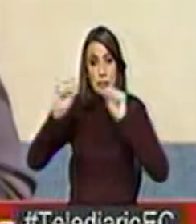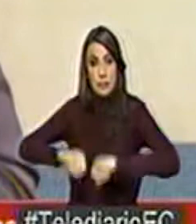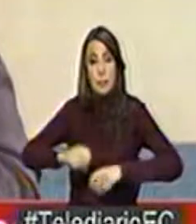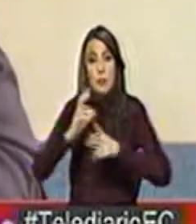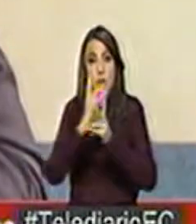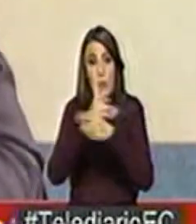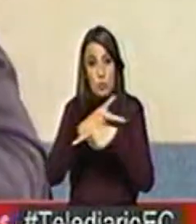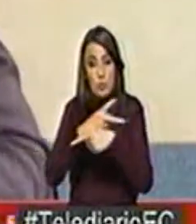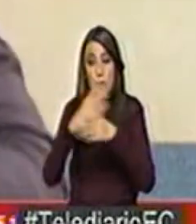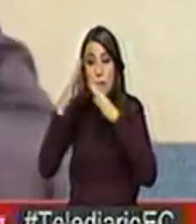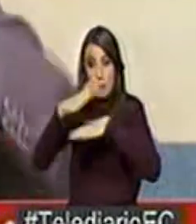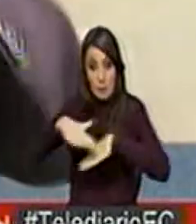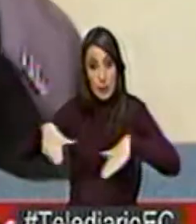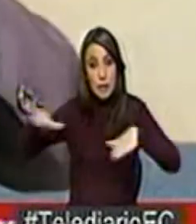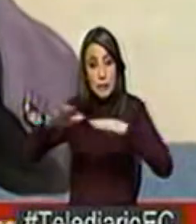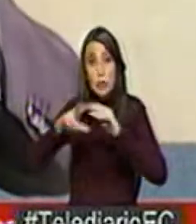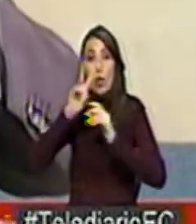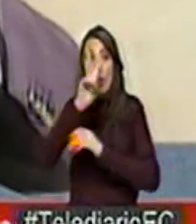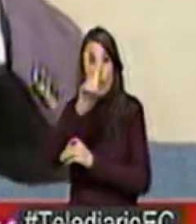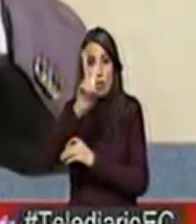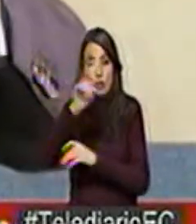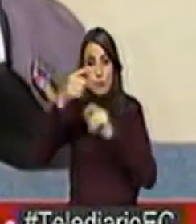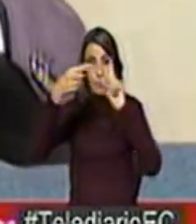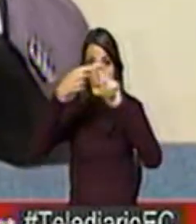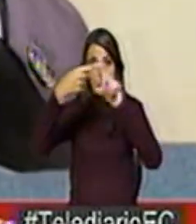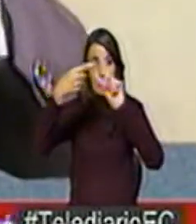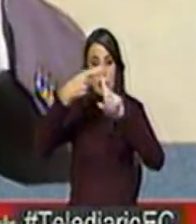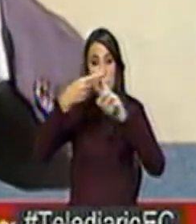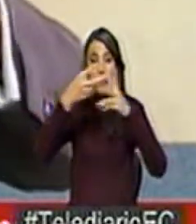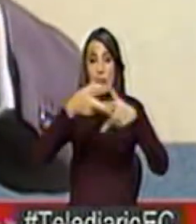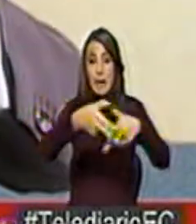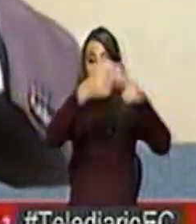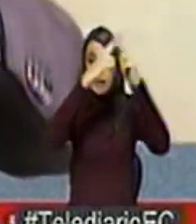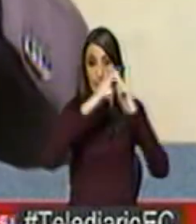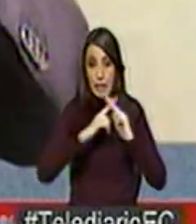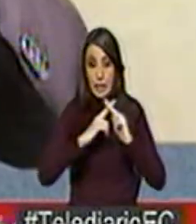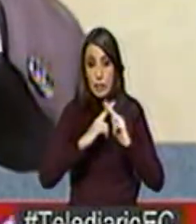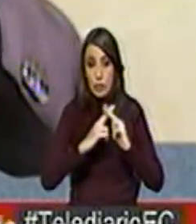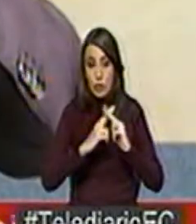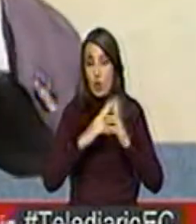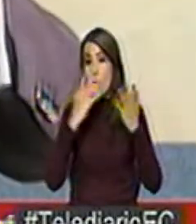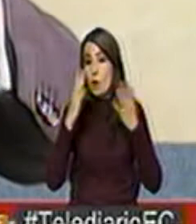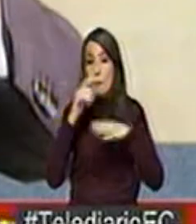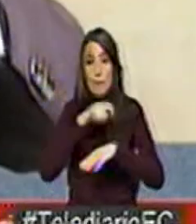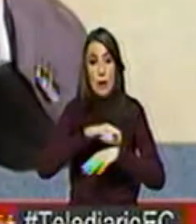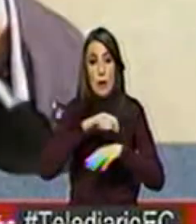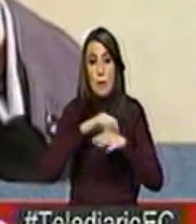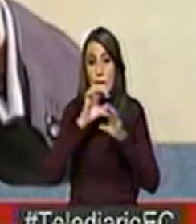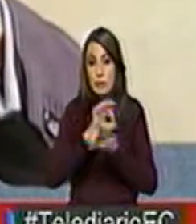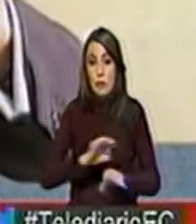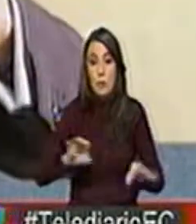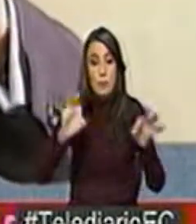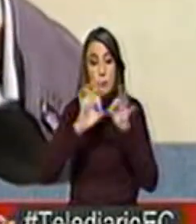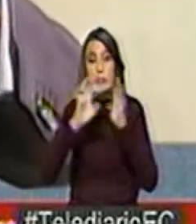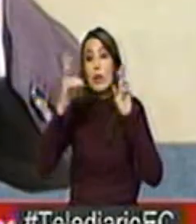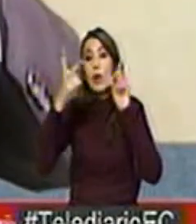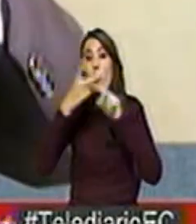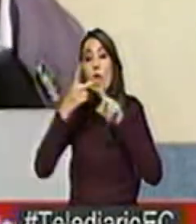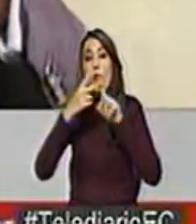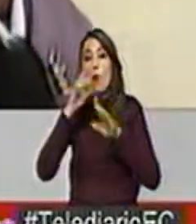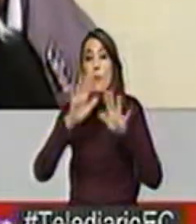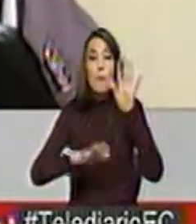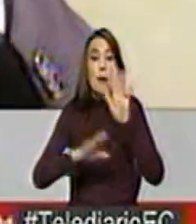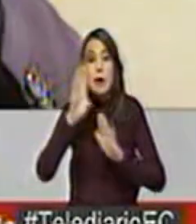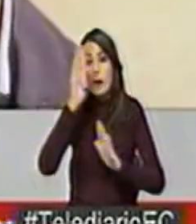para ese sentido tenemos dos herramientas créditos de un solo dígito al plazos importantes para el sector artesanal hemos